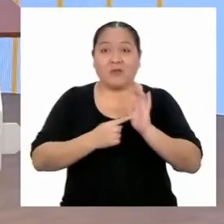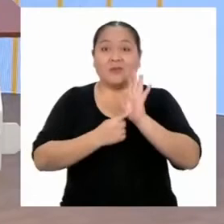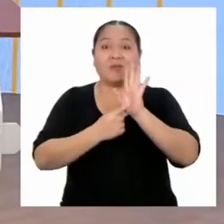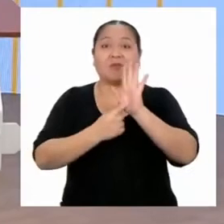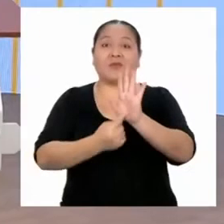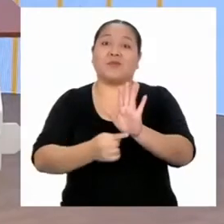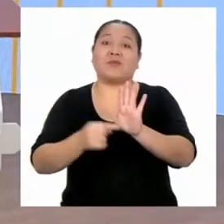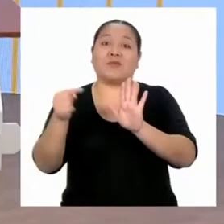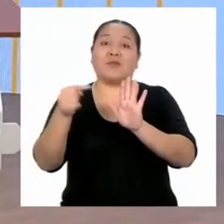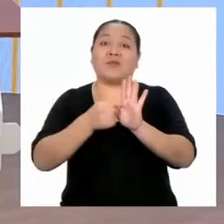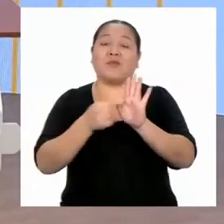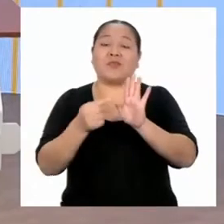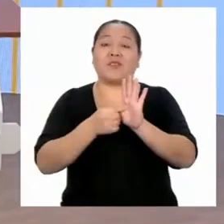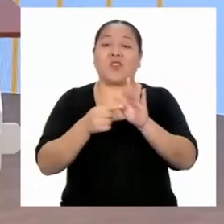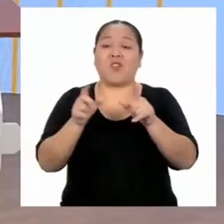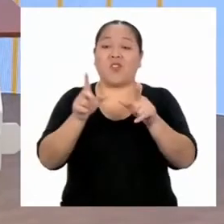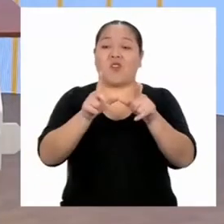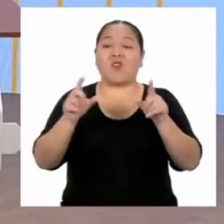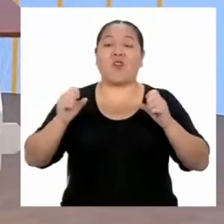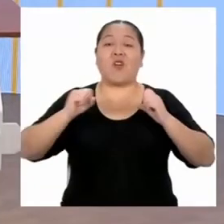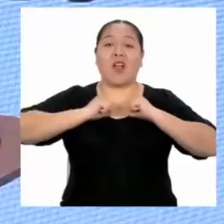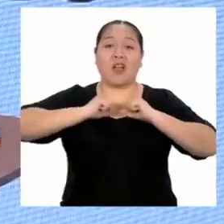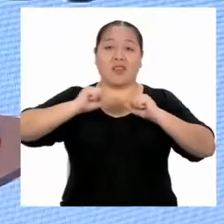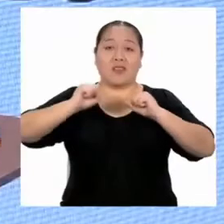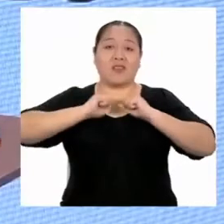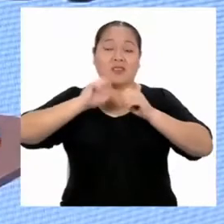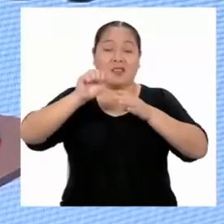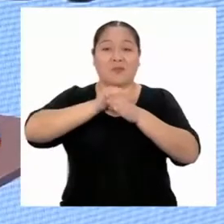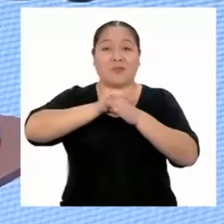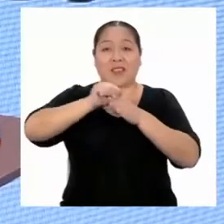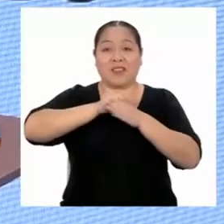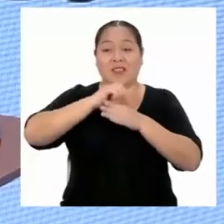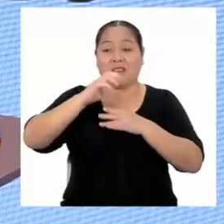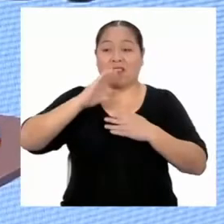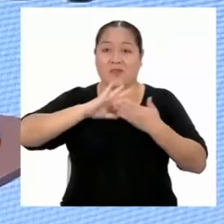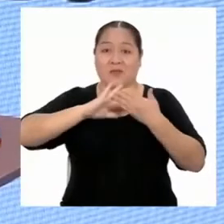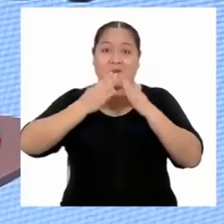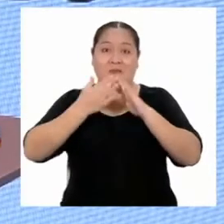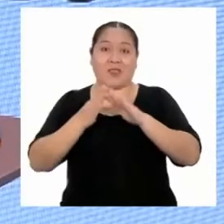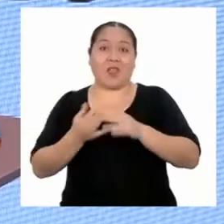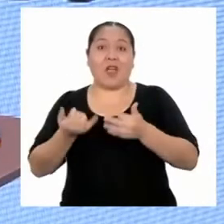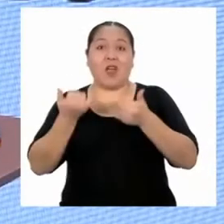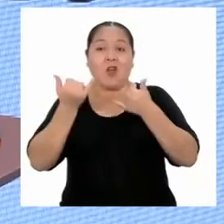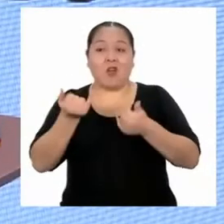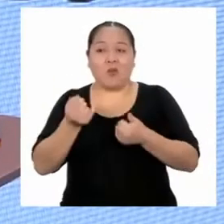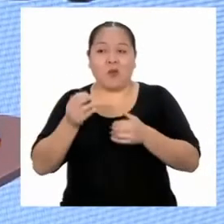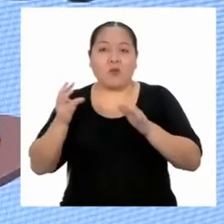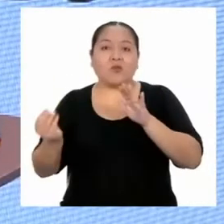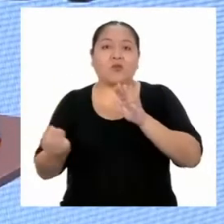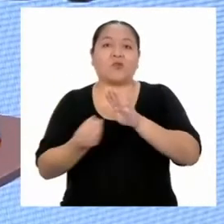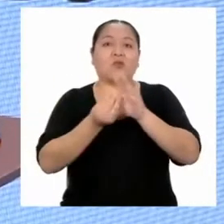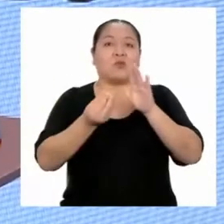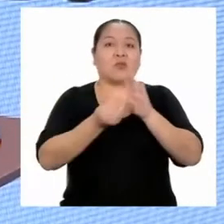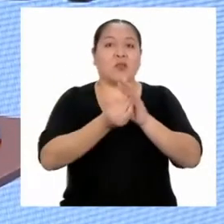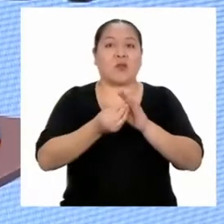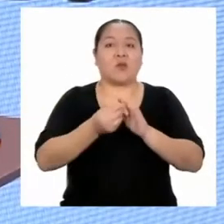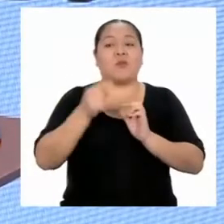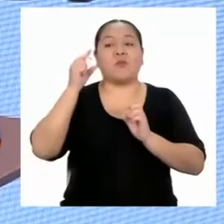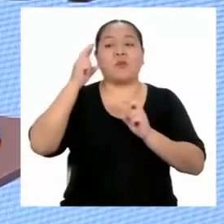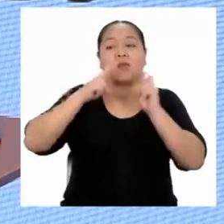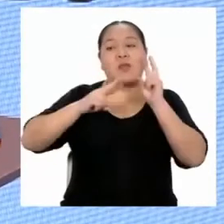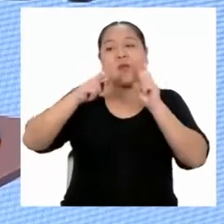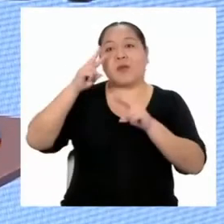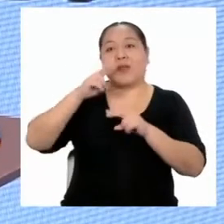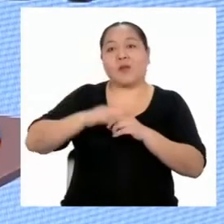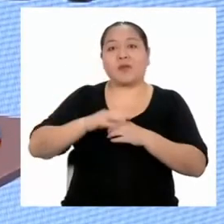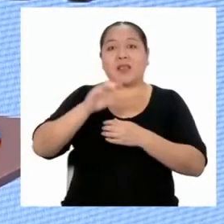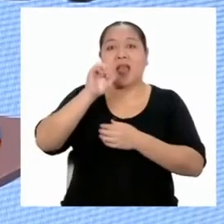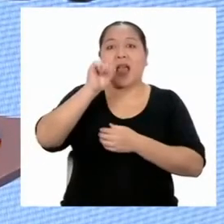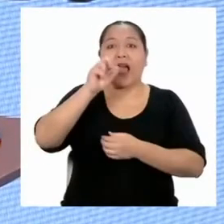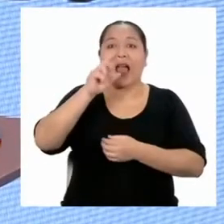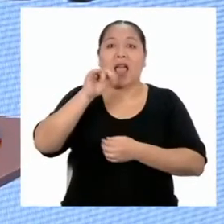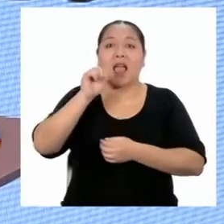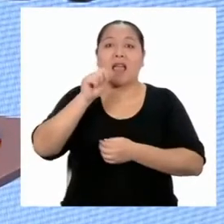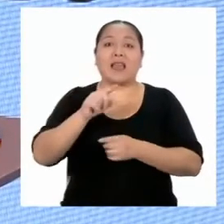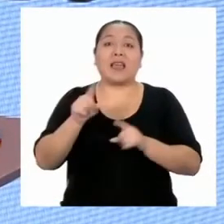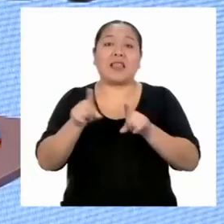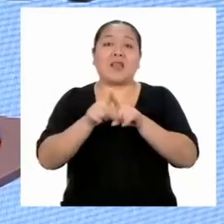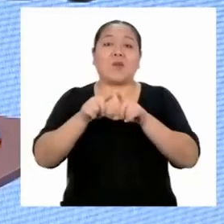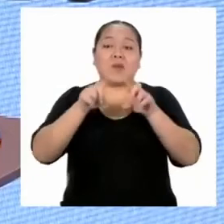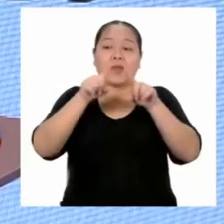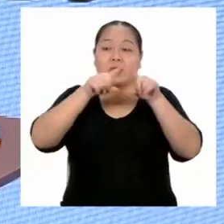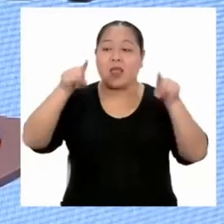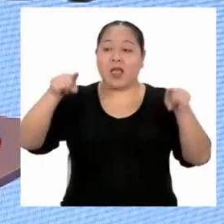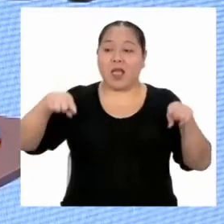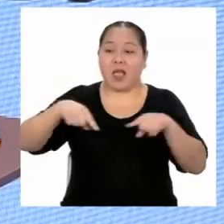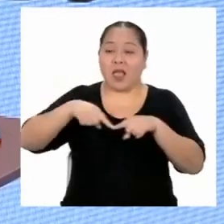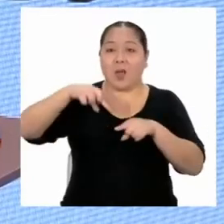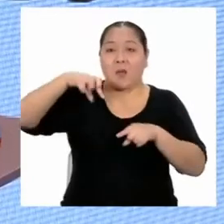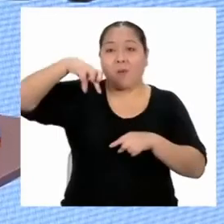una cancha de entrenamiento para nuestro barrio. Hoy vamos a dar unos pasos extra, porque calcularemos el área y perímetro de formas geométricas